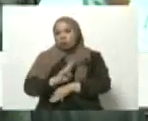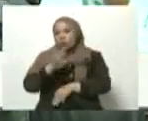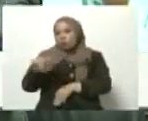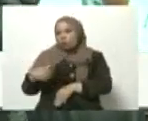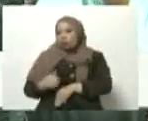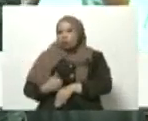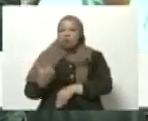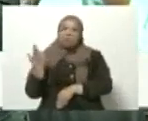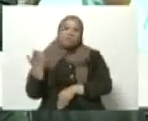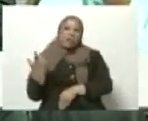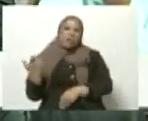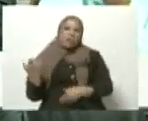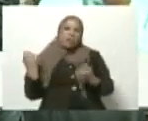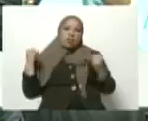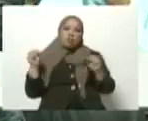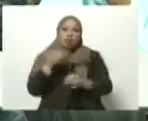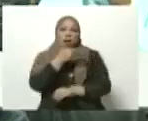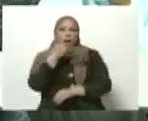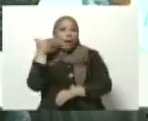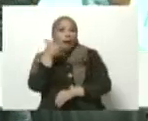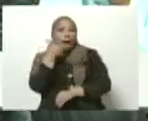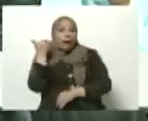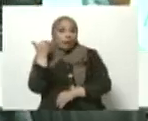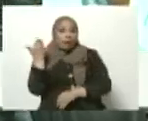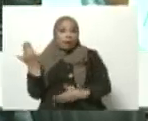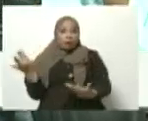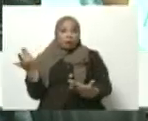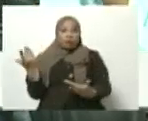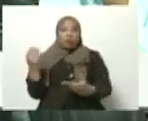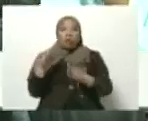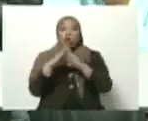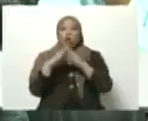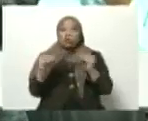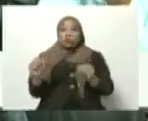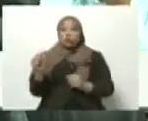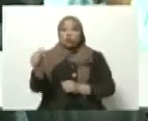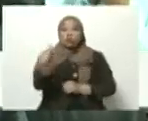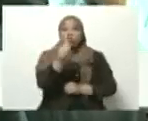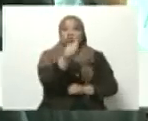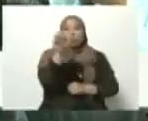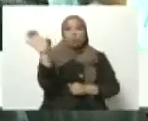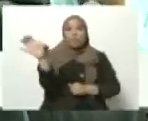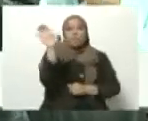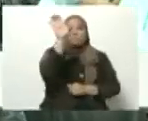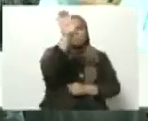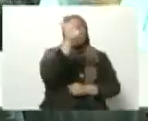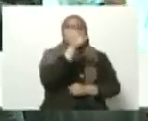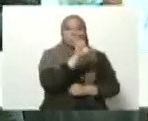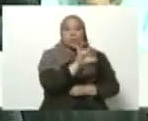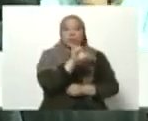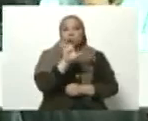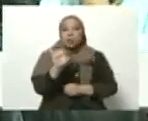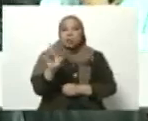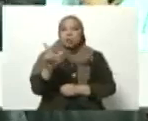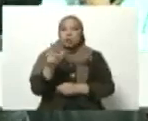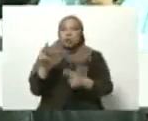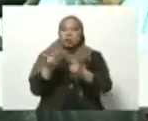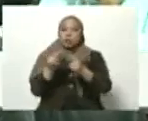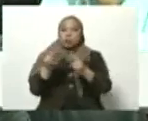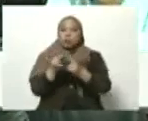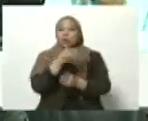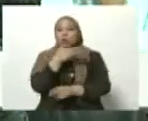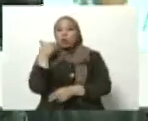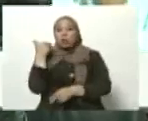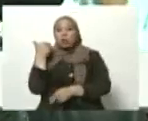utilizados. Uno, la Carta de Naciones Unidas, que señala que todos los países, cualquier Estado miembro que desconozca la Carta y todas